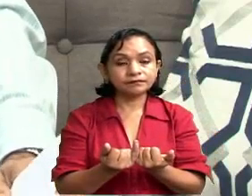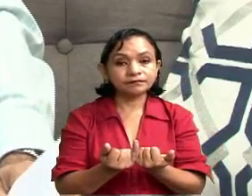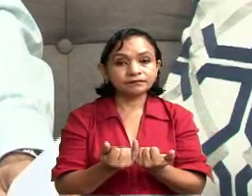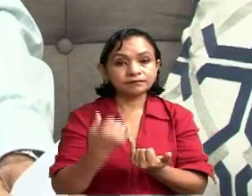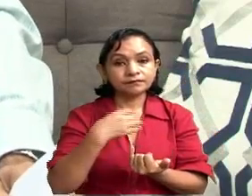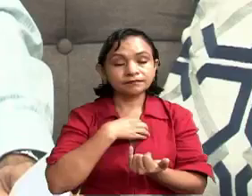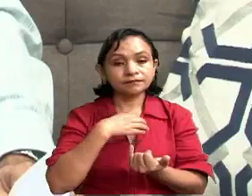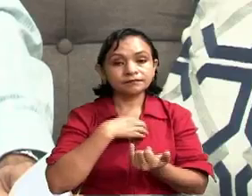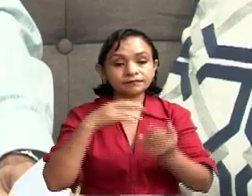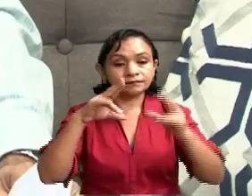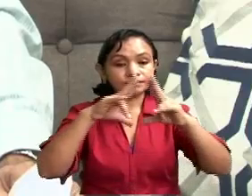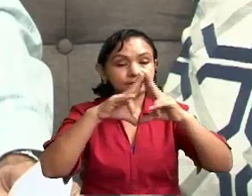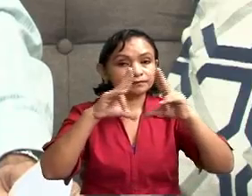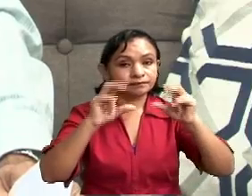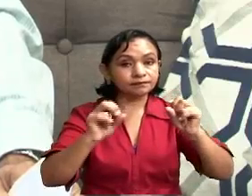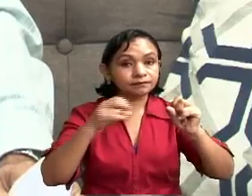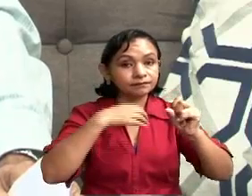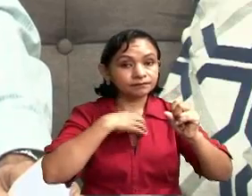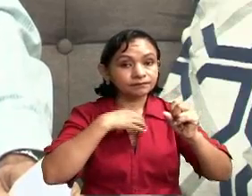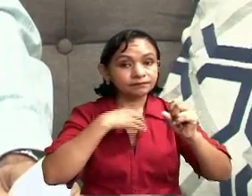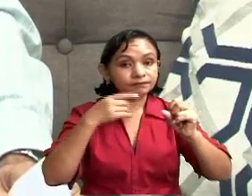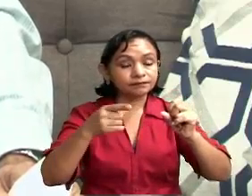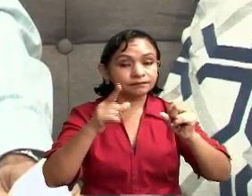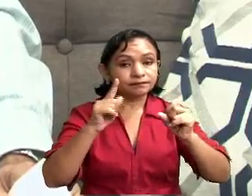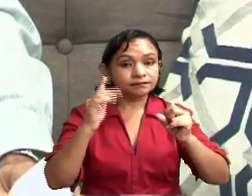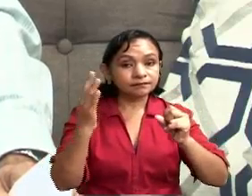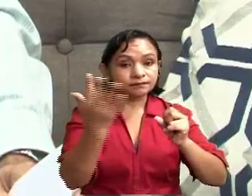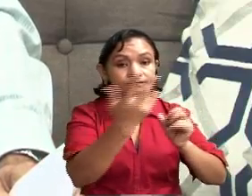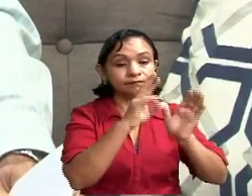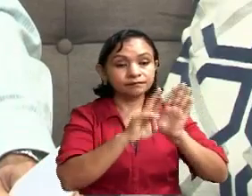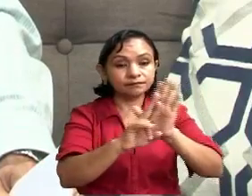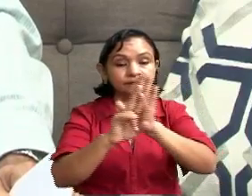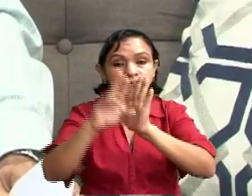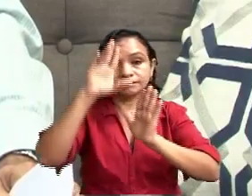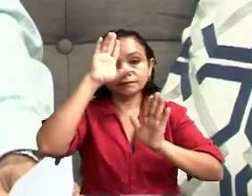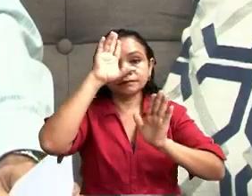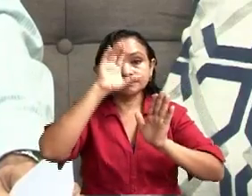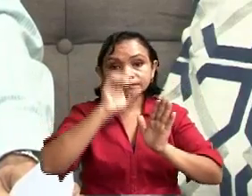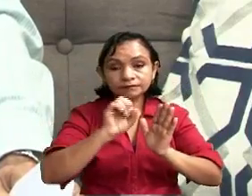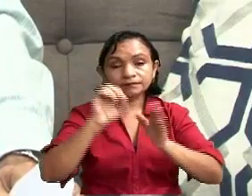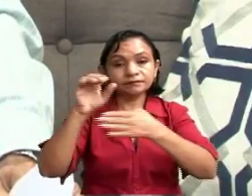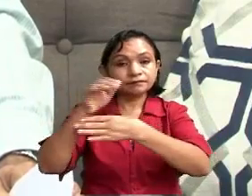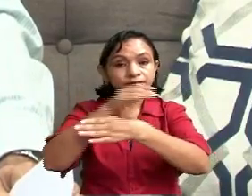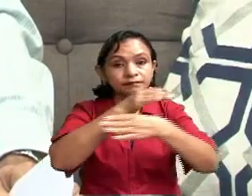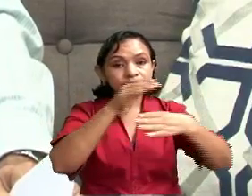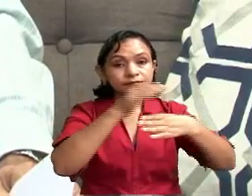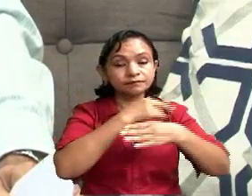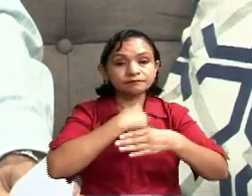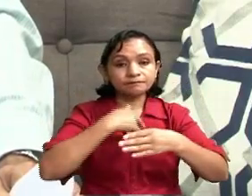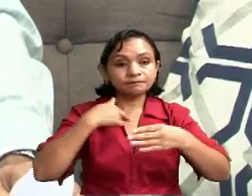nuestro país, a través de todas las representaciones diplomáticas, ha venido